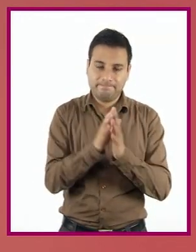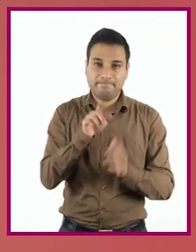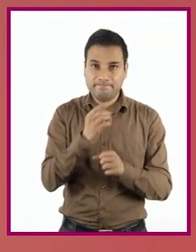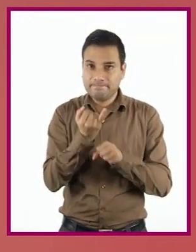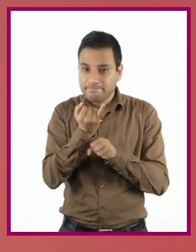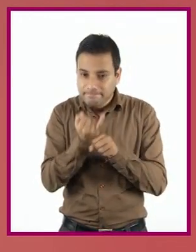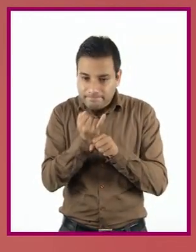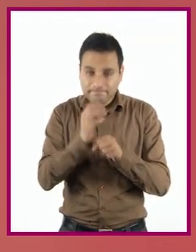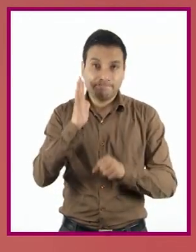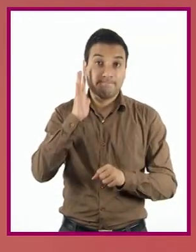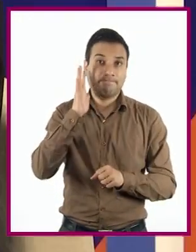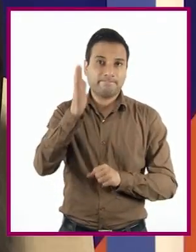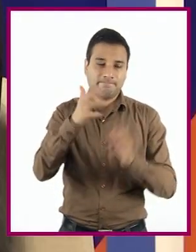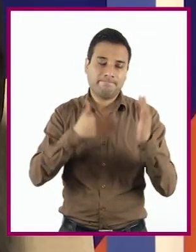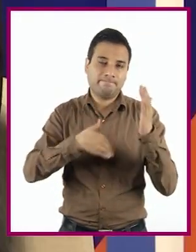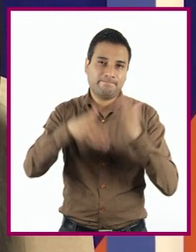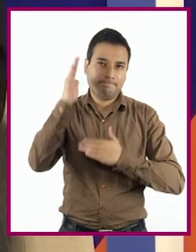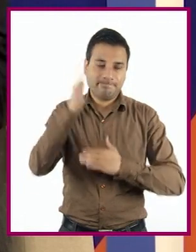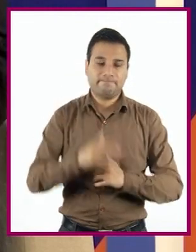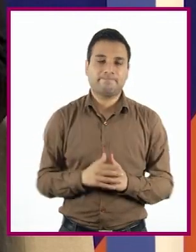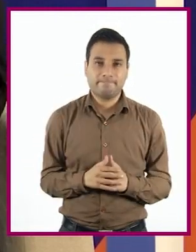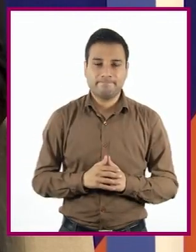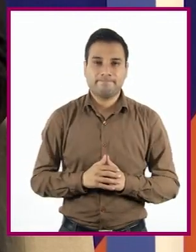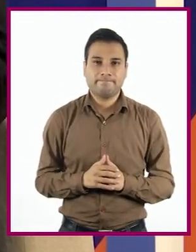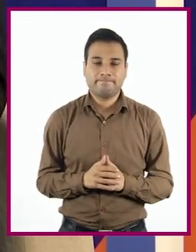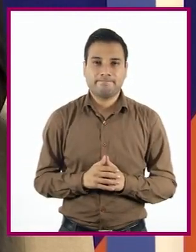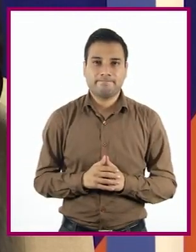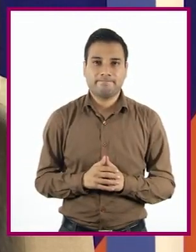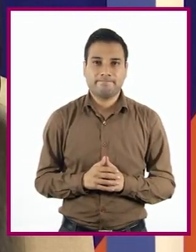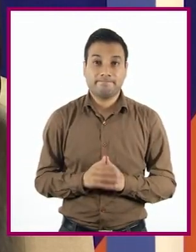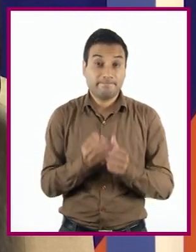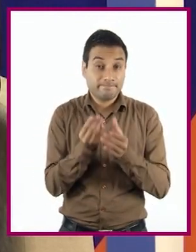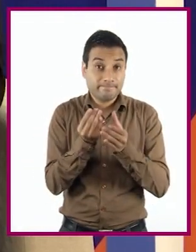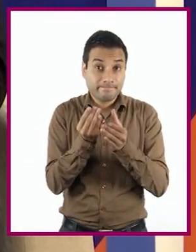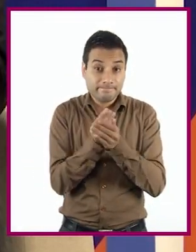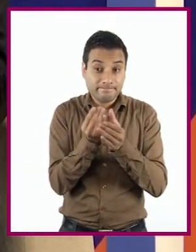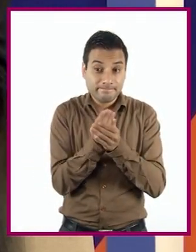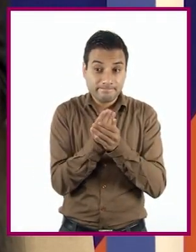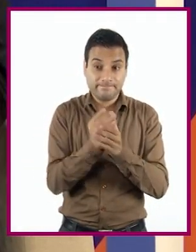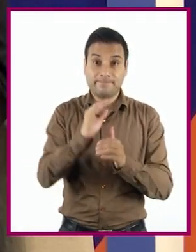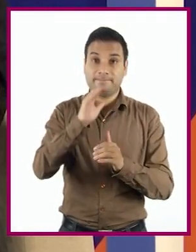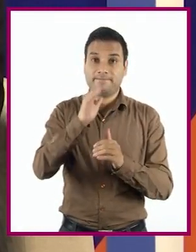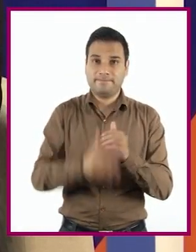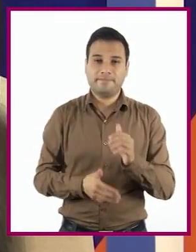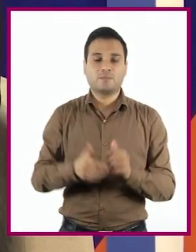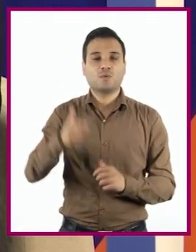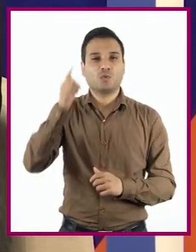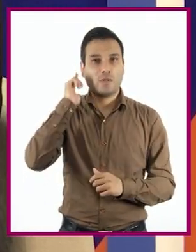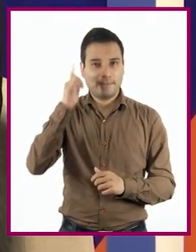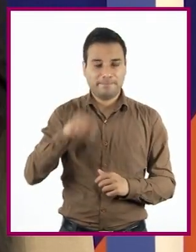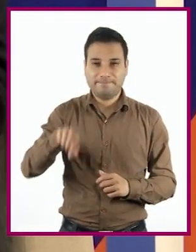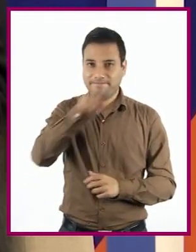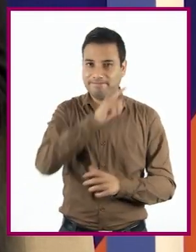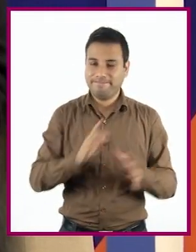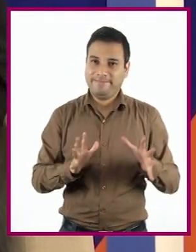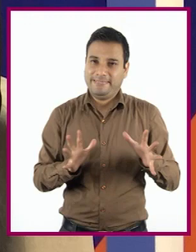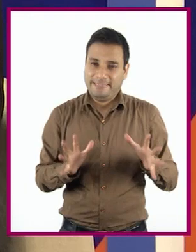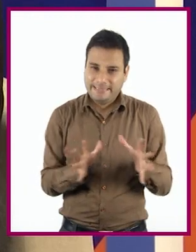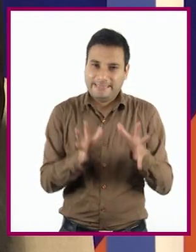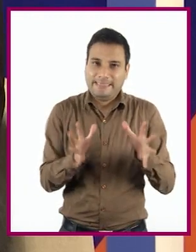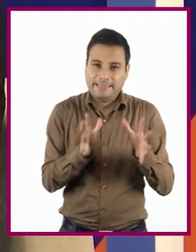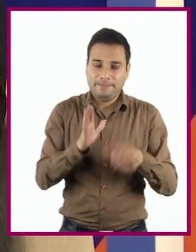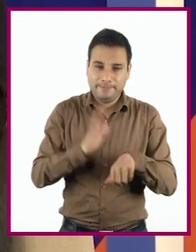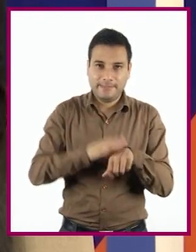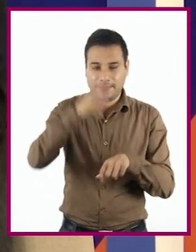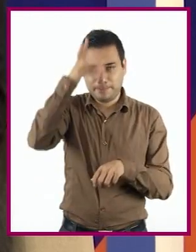busca de un mejor futuro para la humanidad. Hemos concluido esta sesión. Esperamos haberlos motivado a compartir nuevas